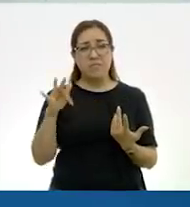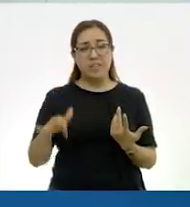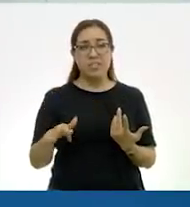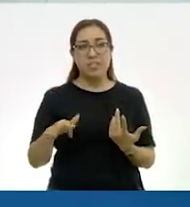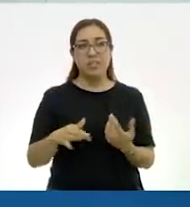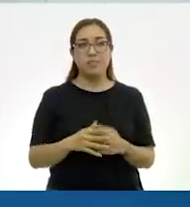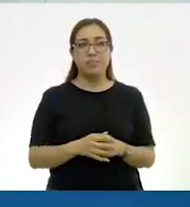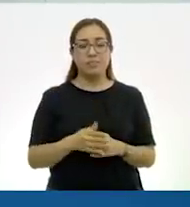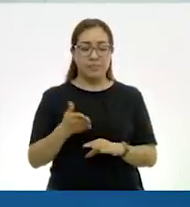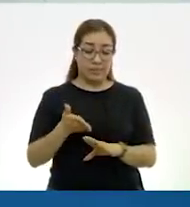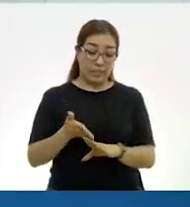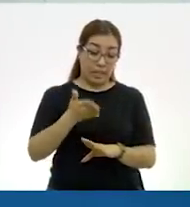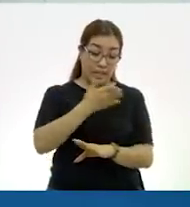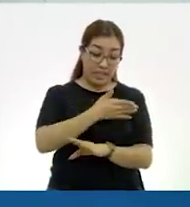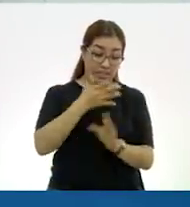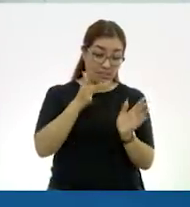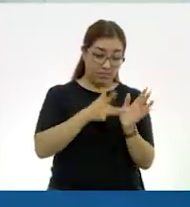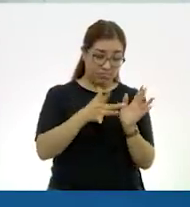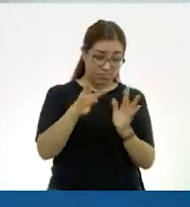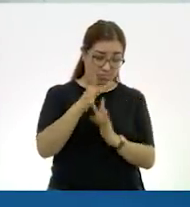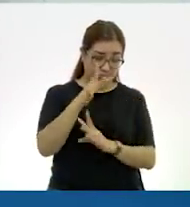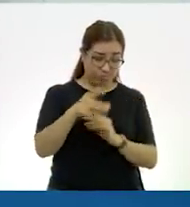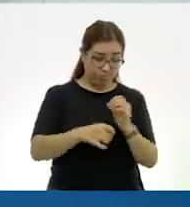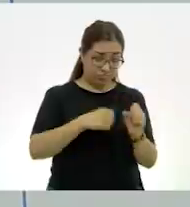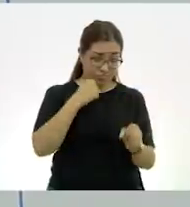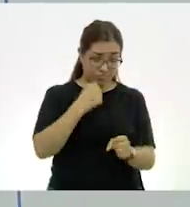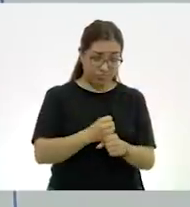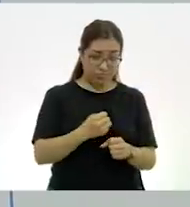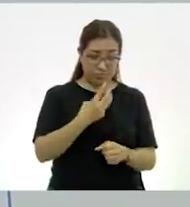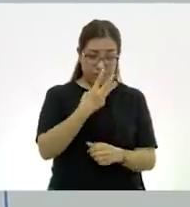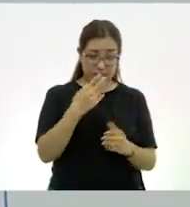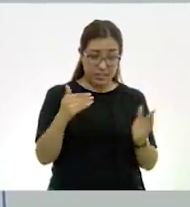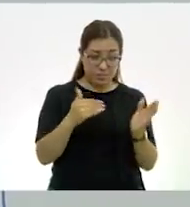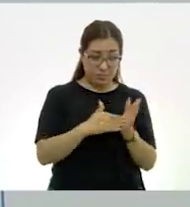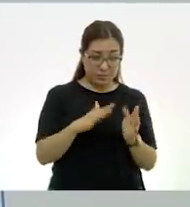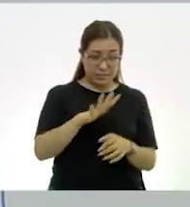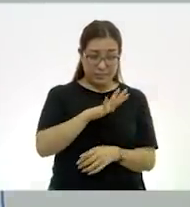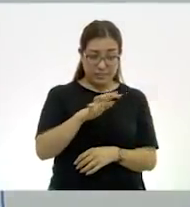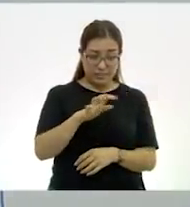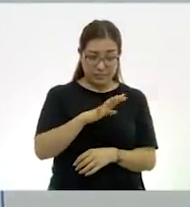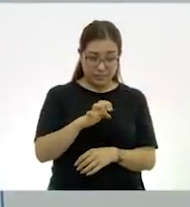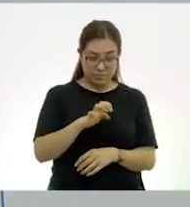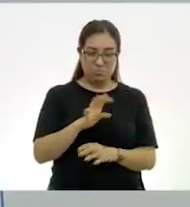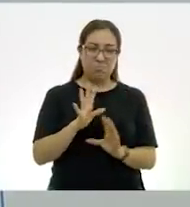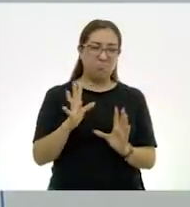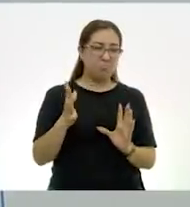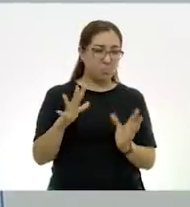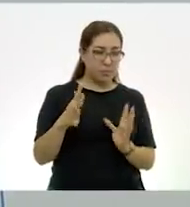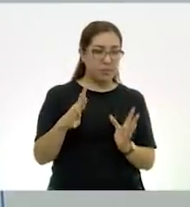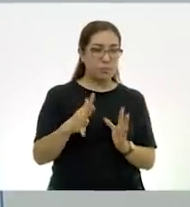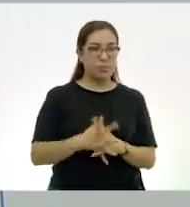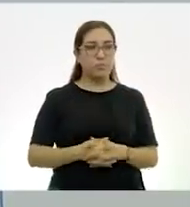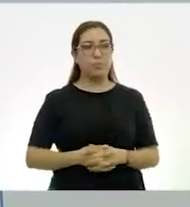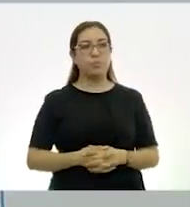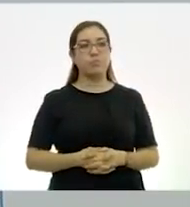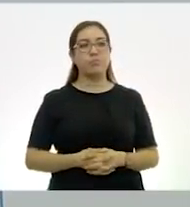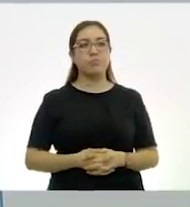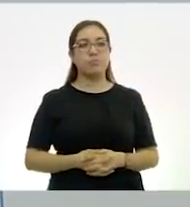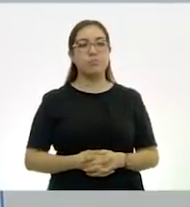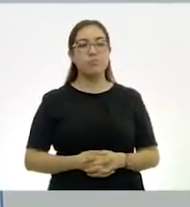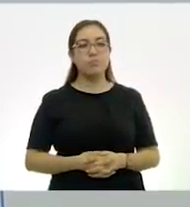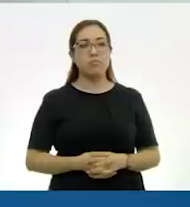3500 3.500 años antes de Cristo, aproximadamente. Así es.